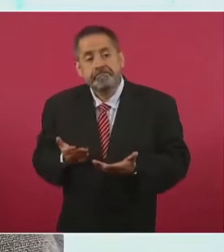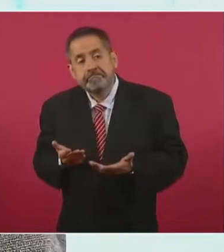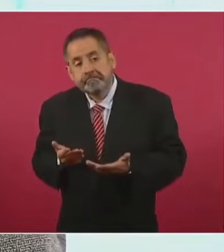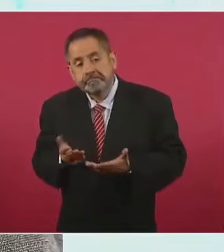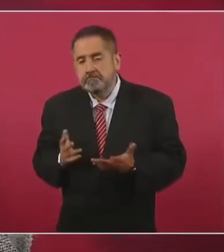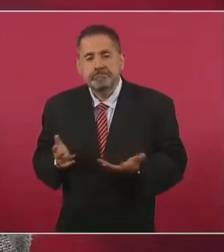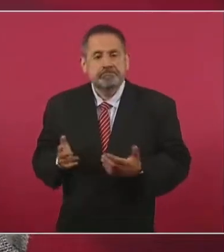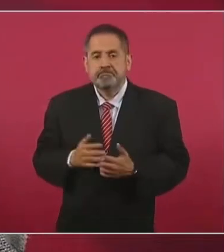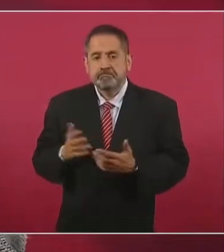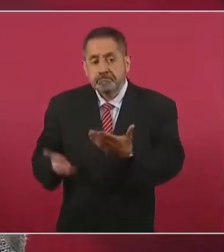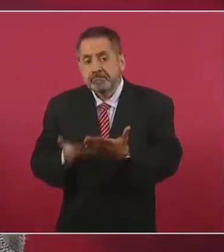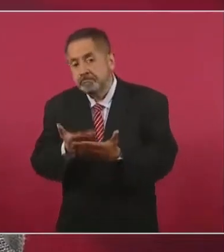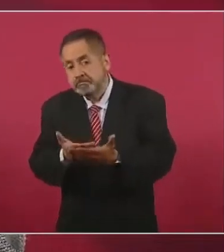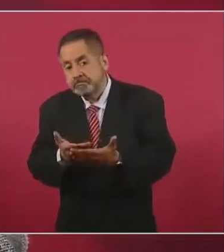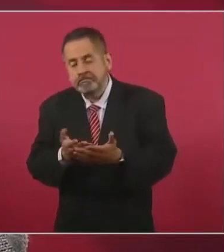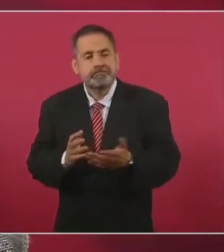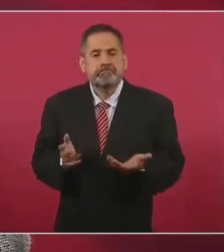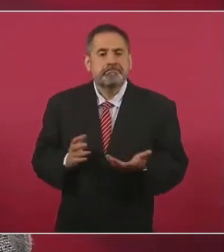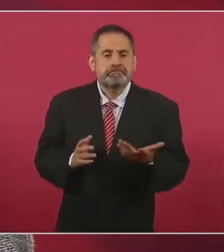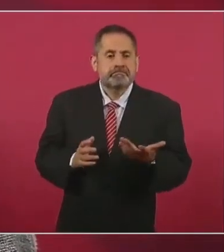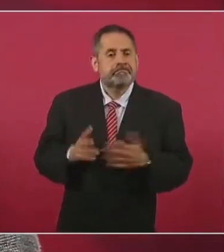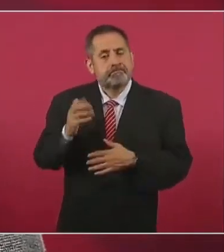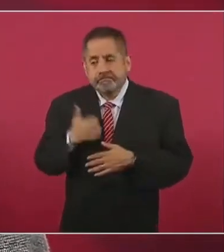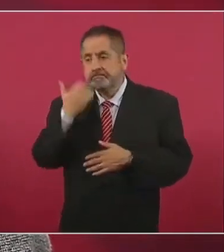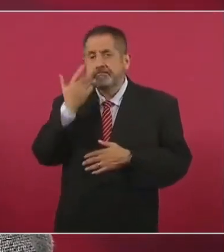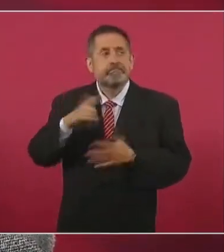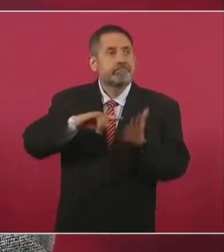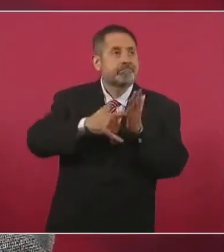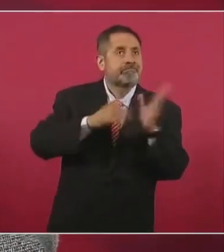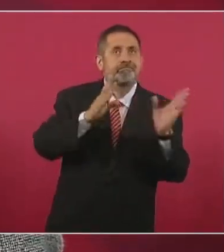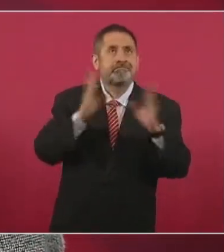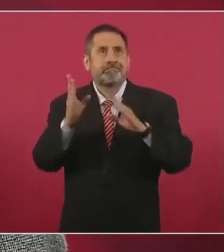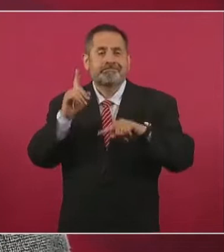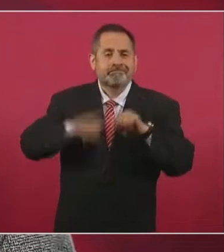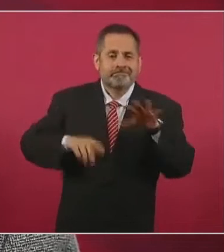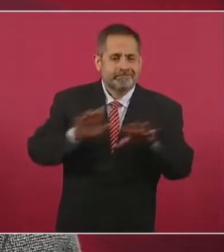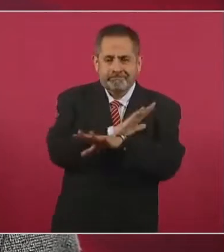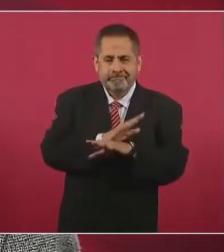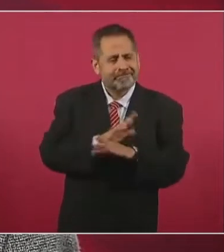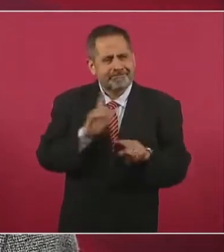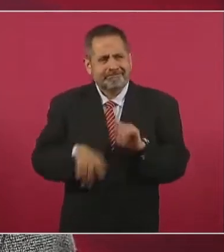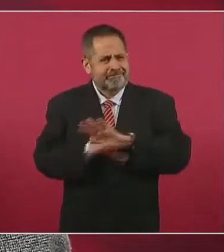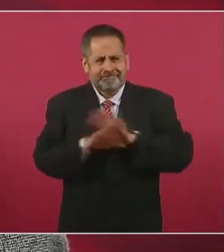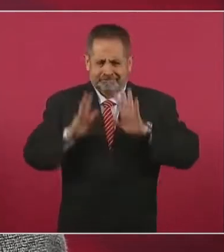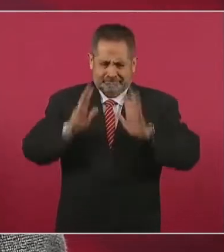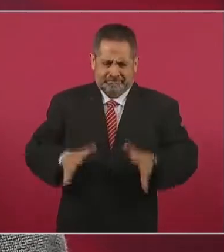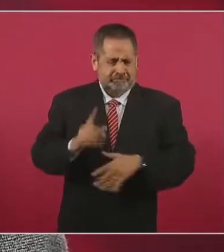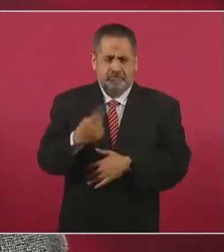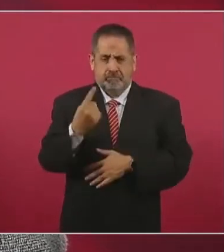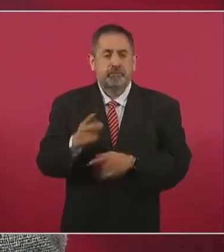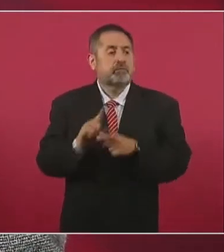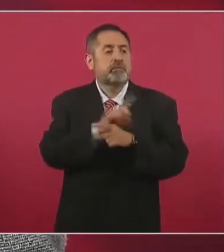para la eliminación del cambio de verano. Desde 1996 que se